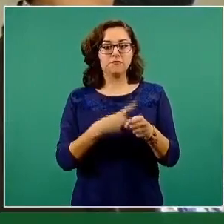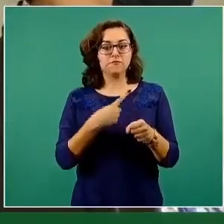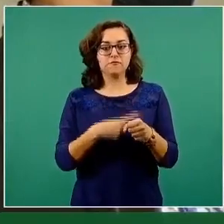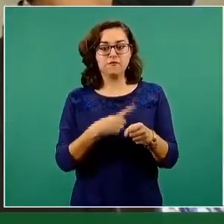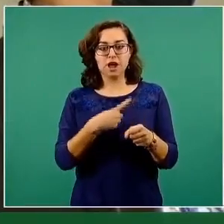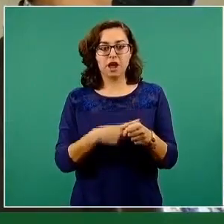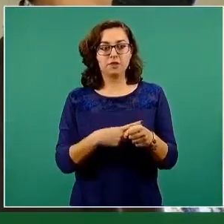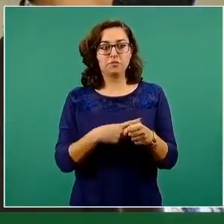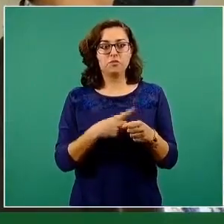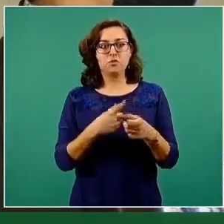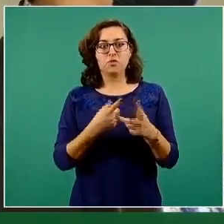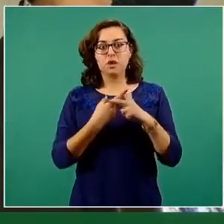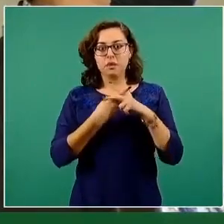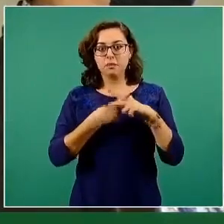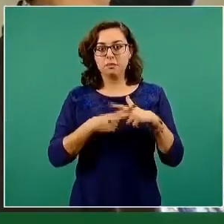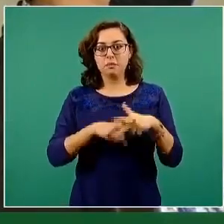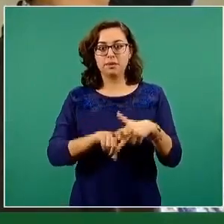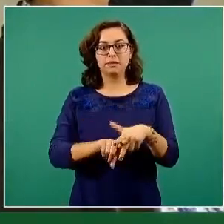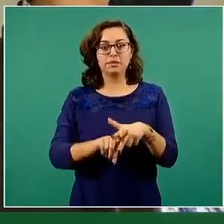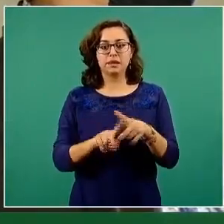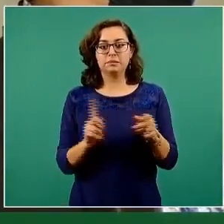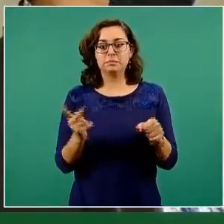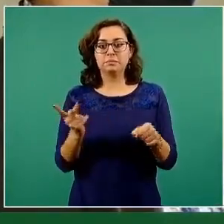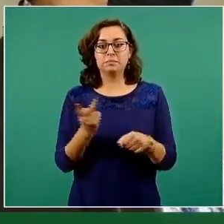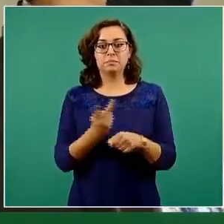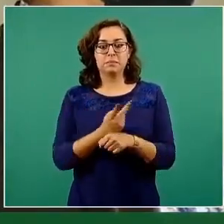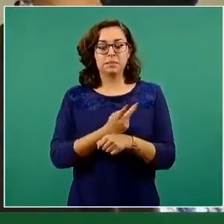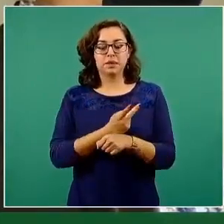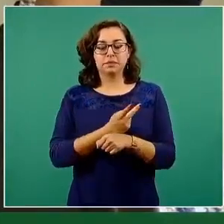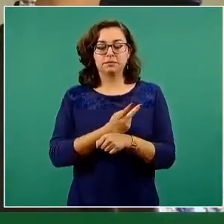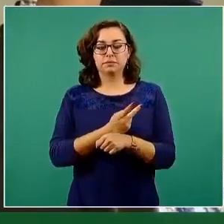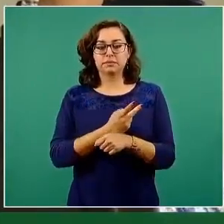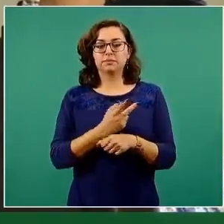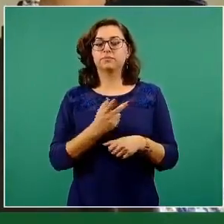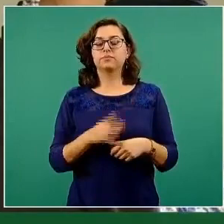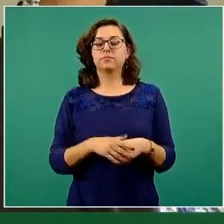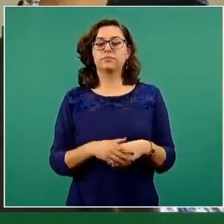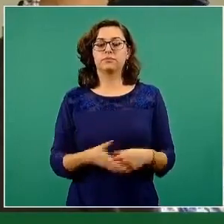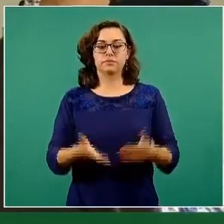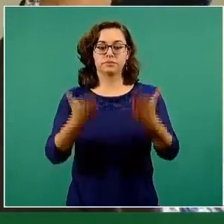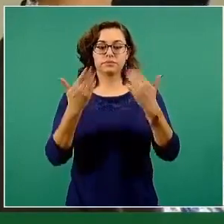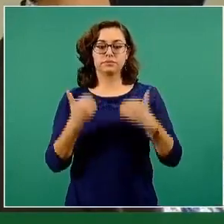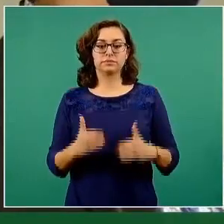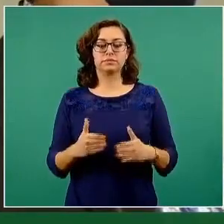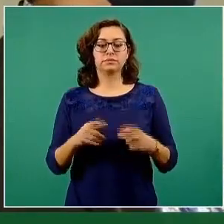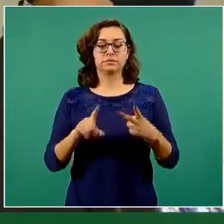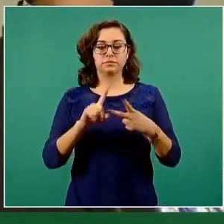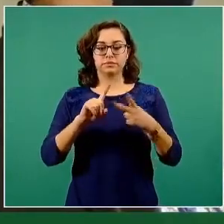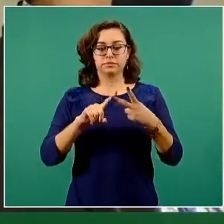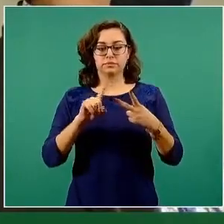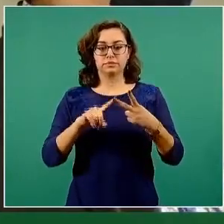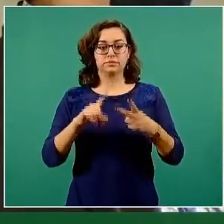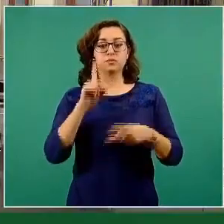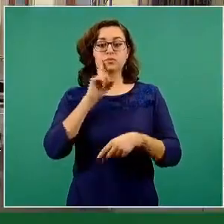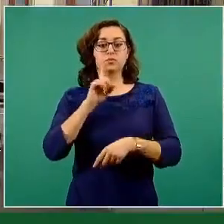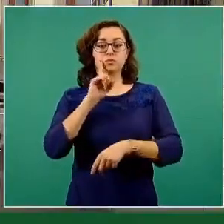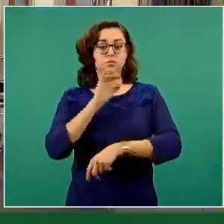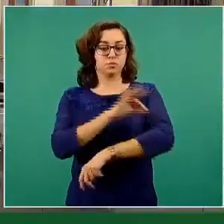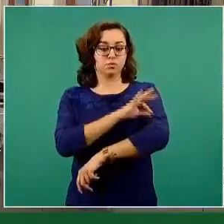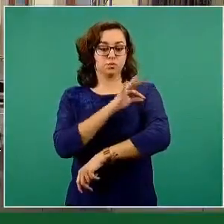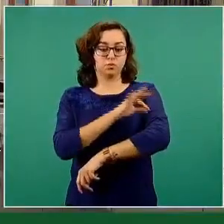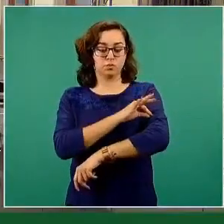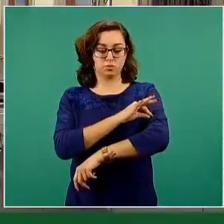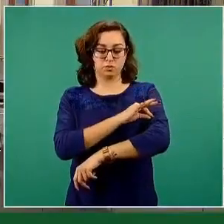detener completamente la apertura escolar. Eso es un tema. Y sobre el tema de las vacunas a mujeres embarazadas, nos preguntan si las mujeres